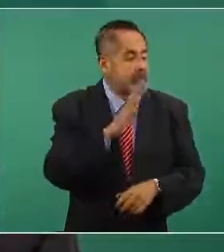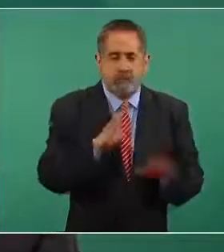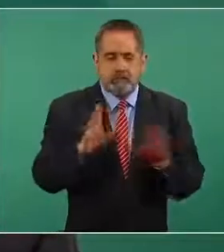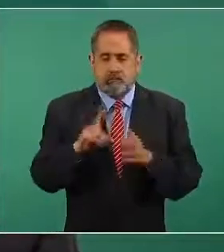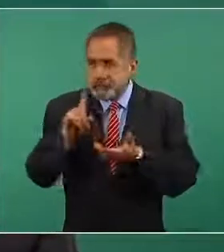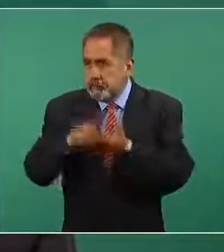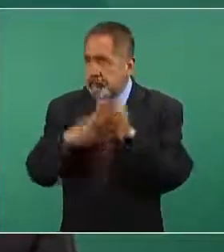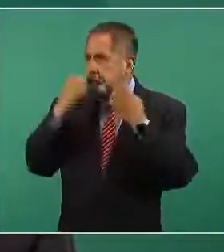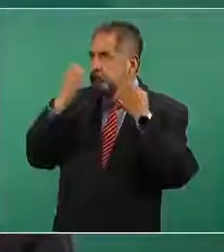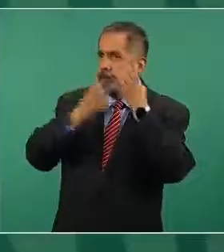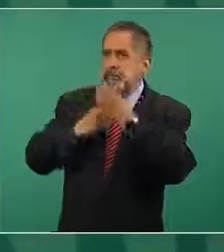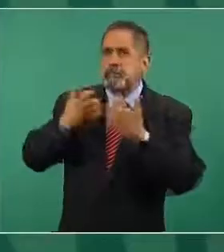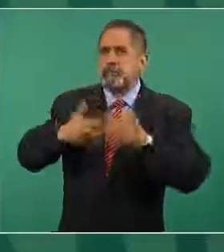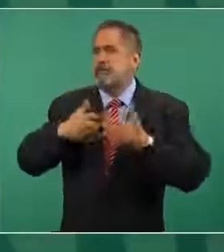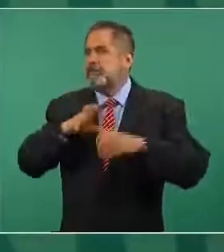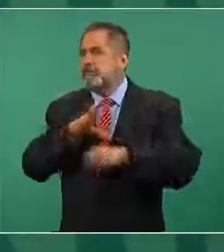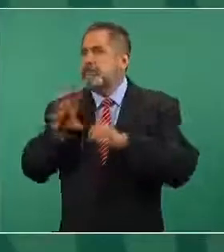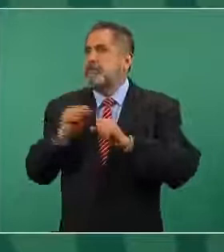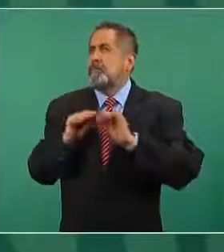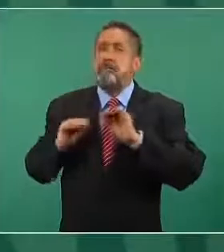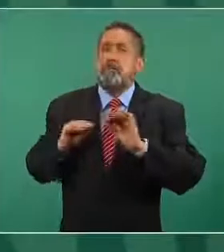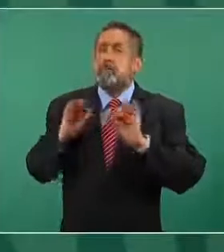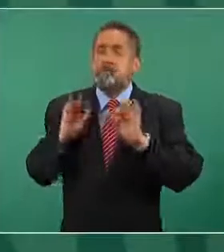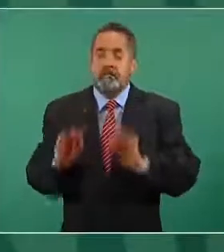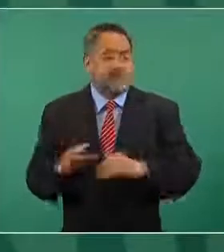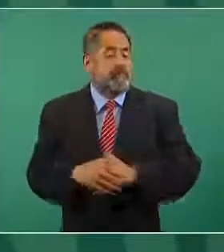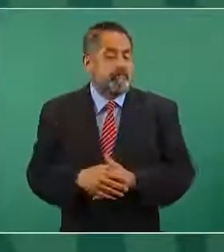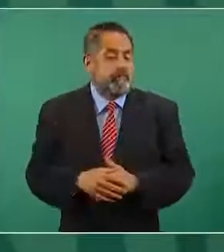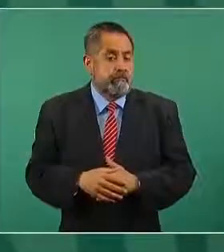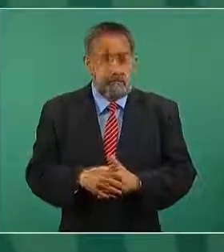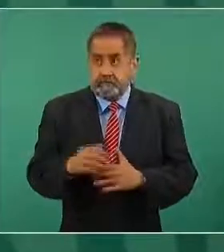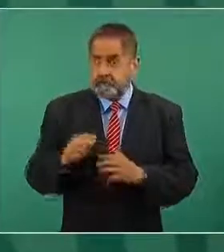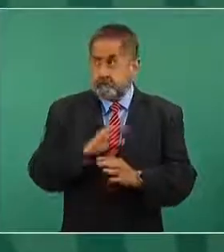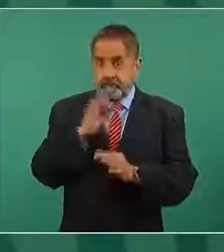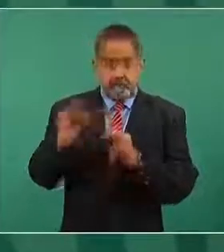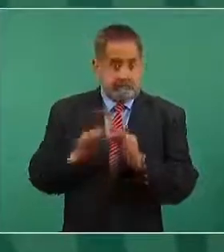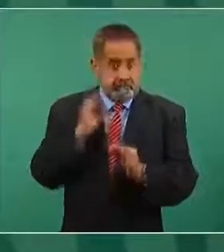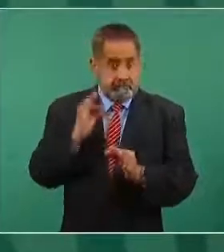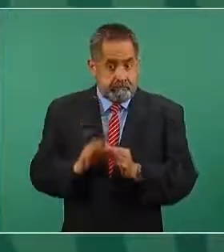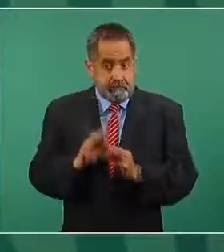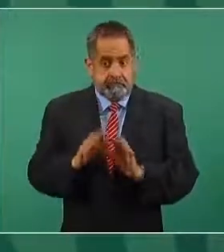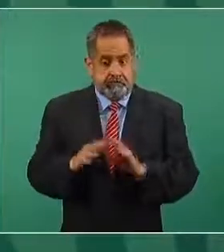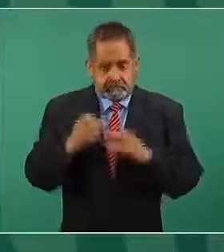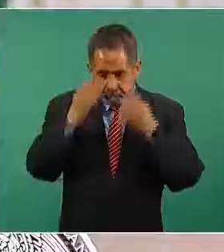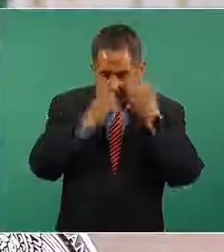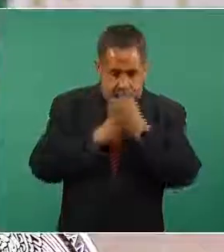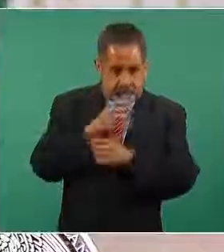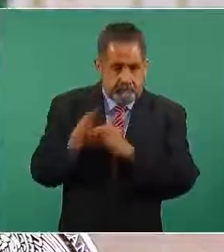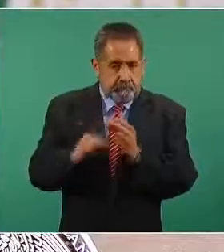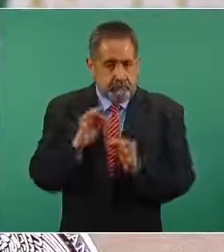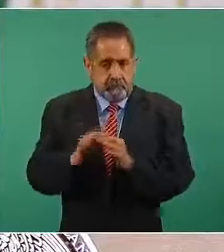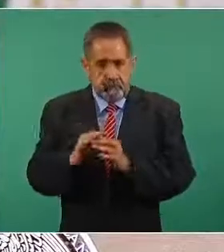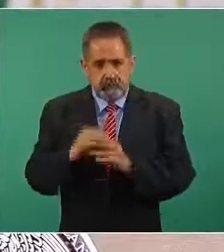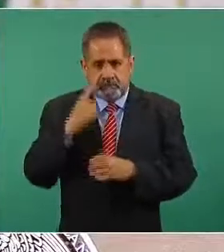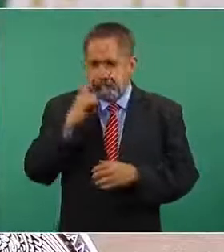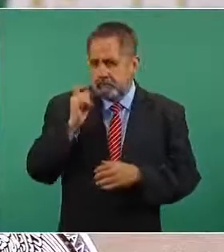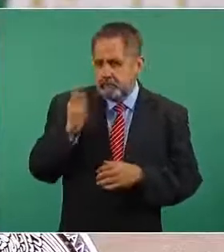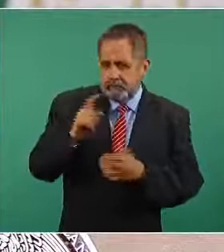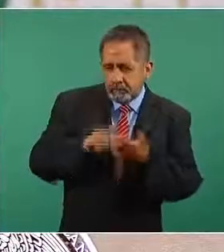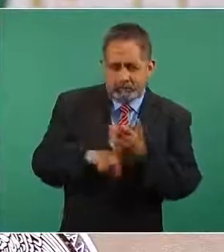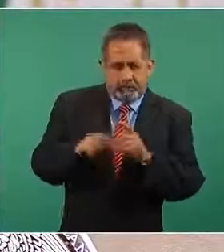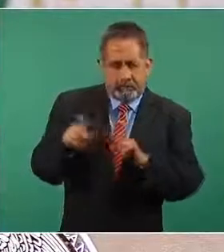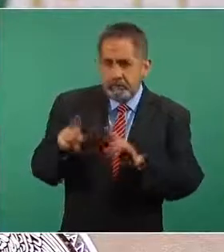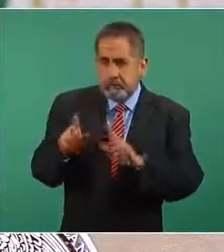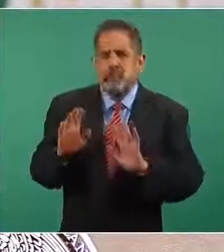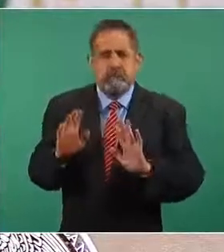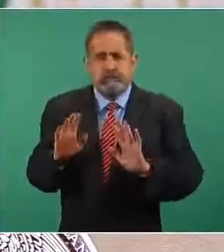permitirán garantizar estos importantes atributos. Una vez que se concluya el ciclo técnico del análisis de laboratorio,